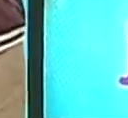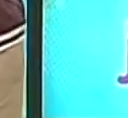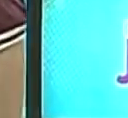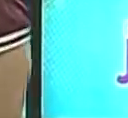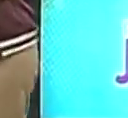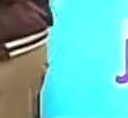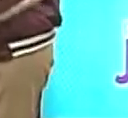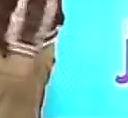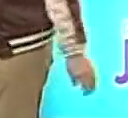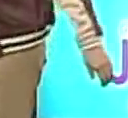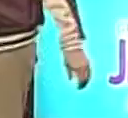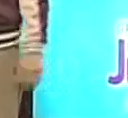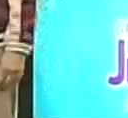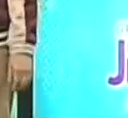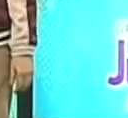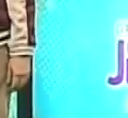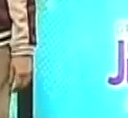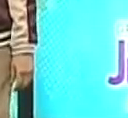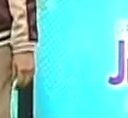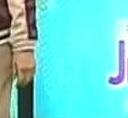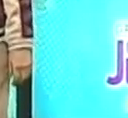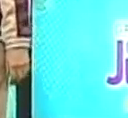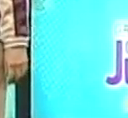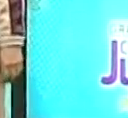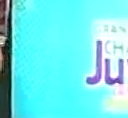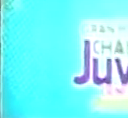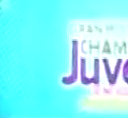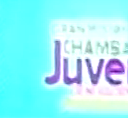¡Que viva Venezuela! ¡Woo!